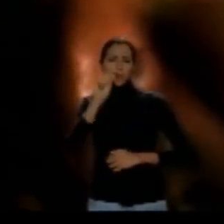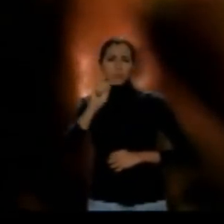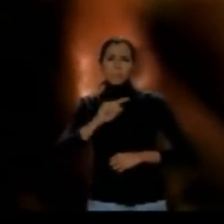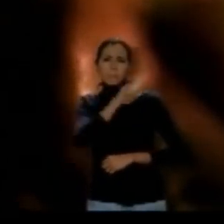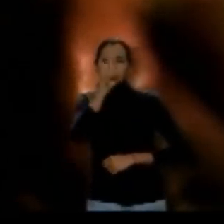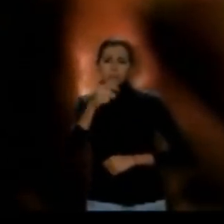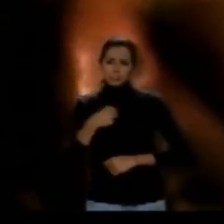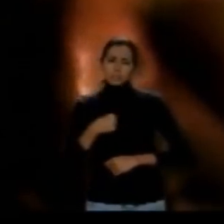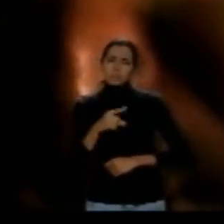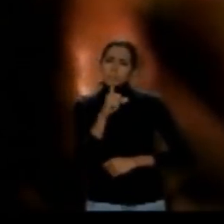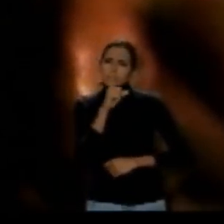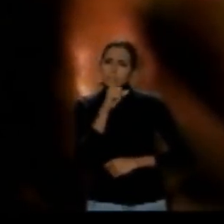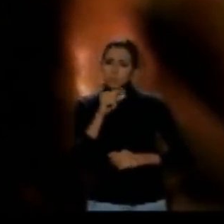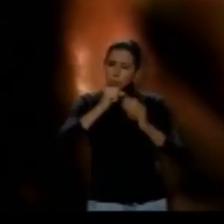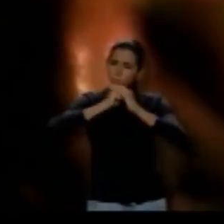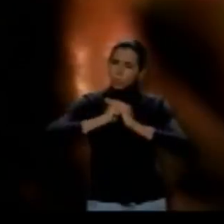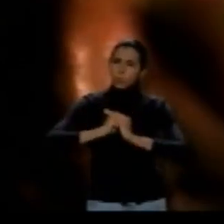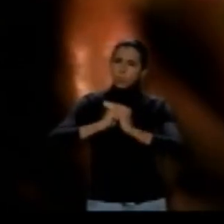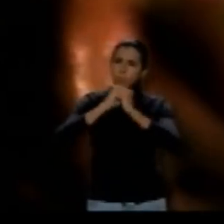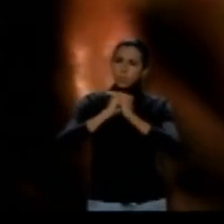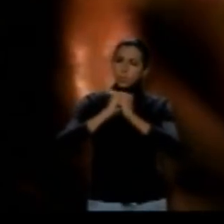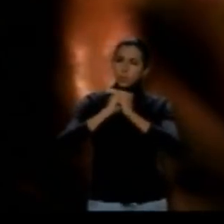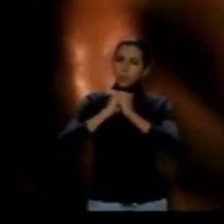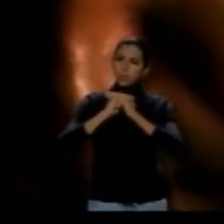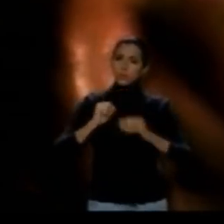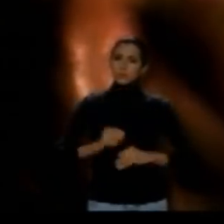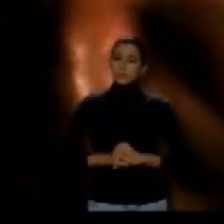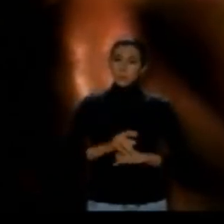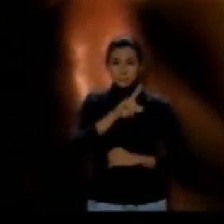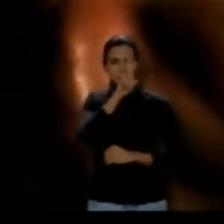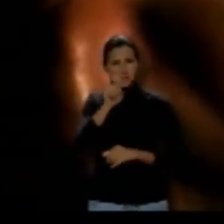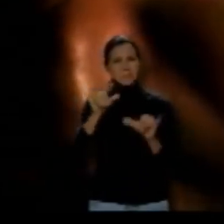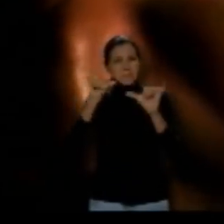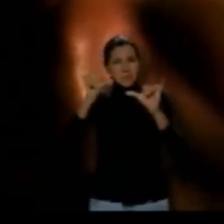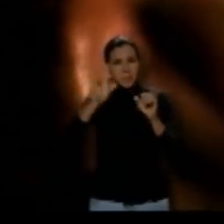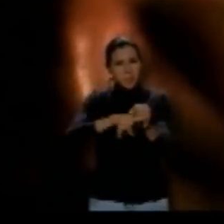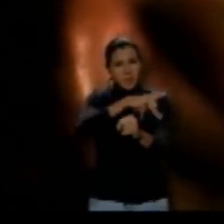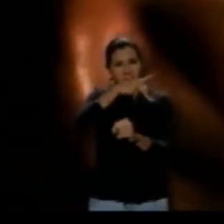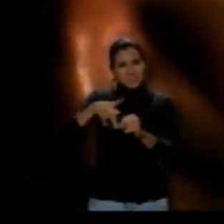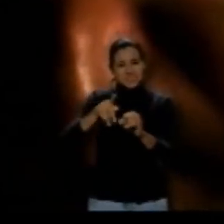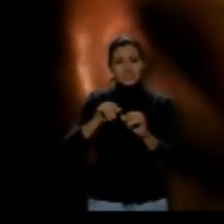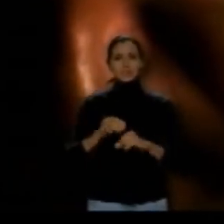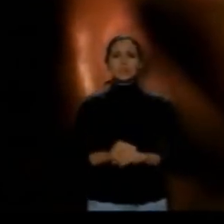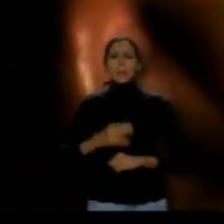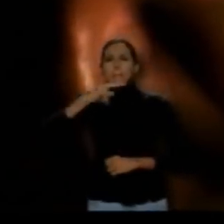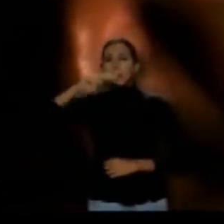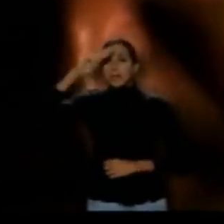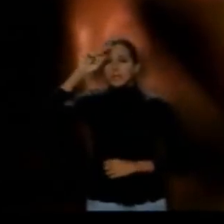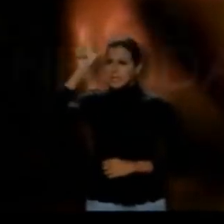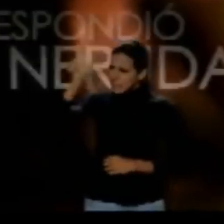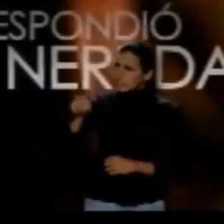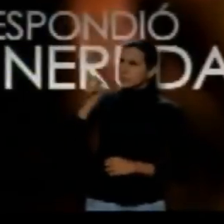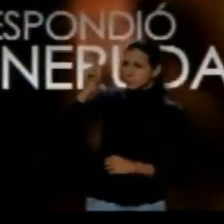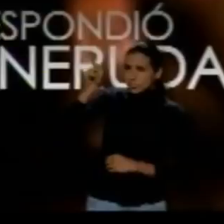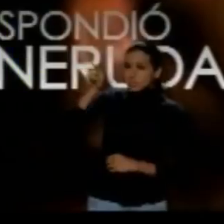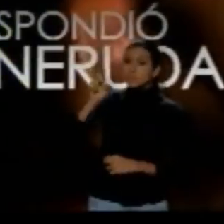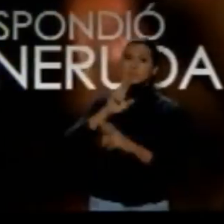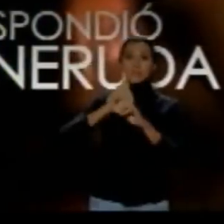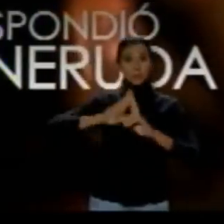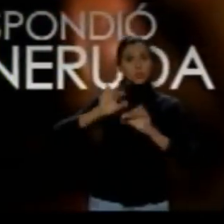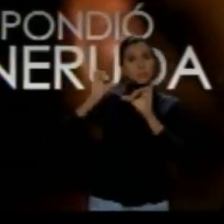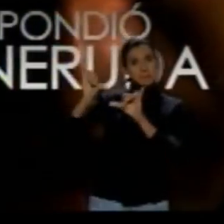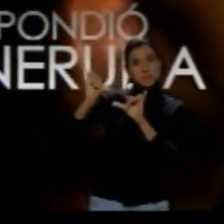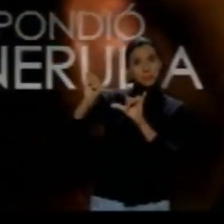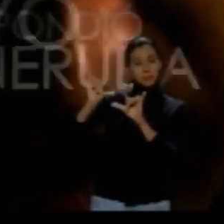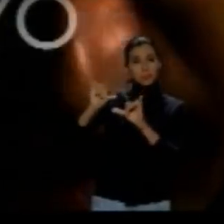Pregunté en silencio, orando. Aquella pregunta de Neruda, padre, ¿eres tú? Y me respondió el